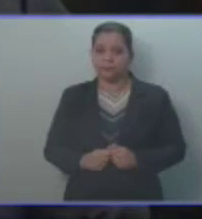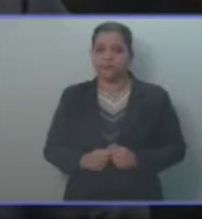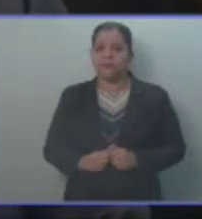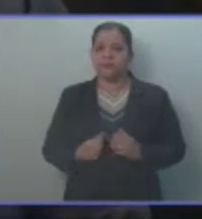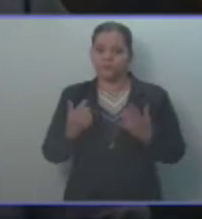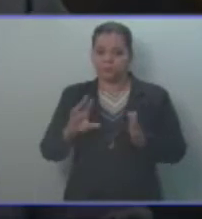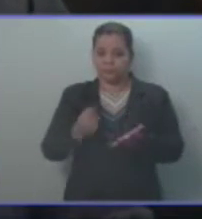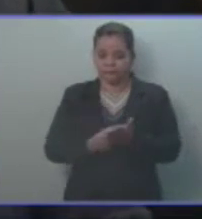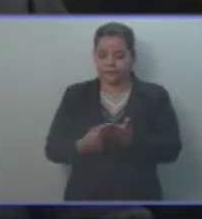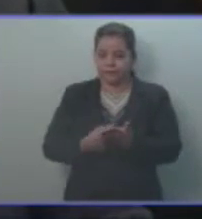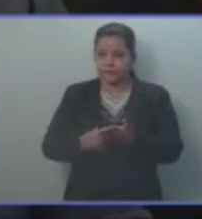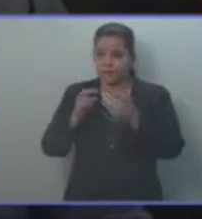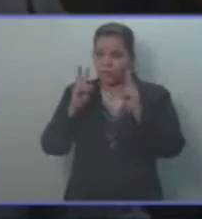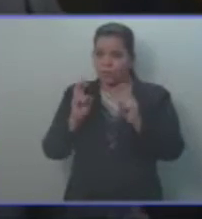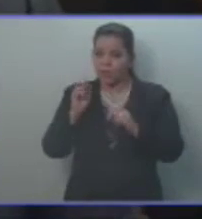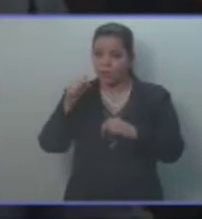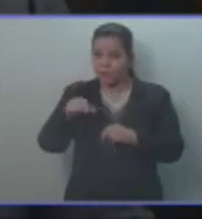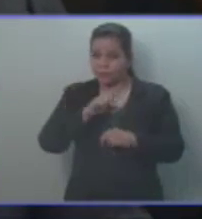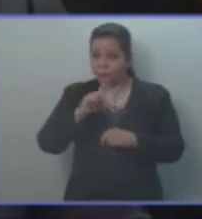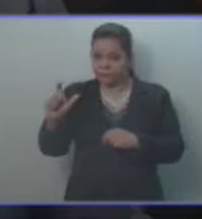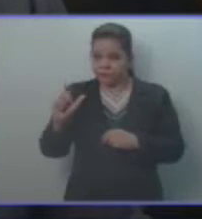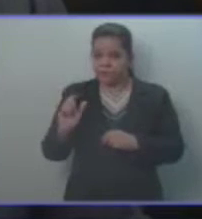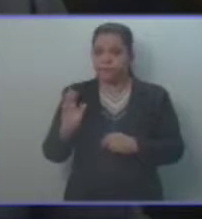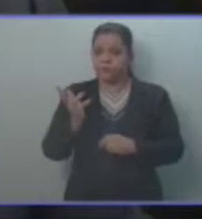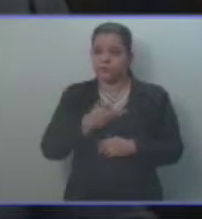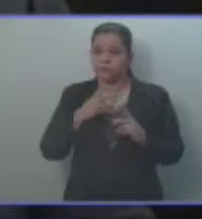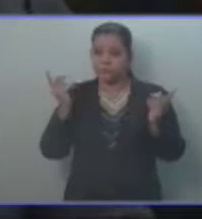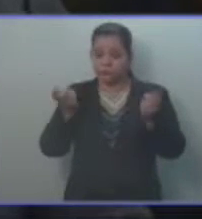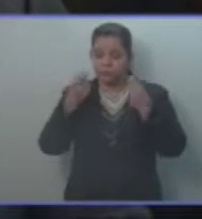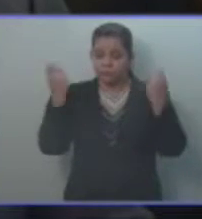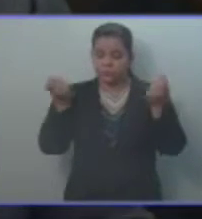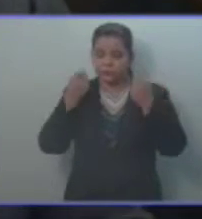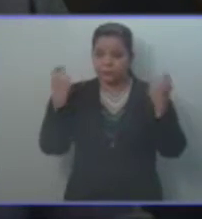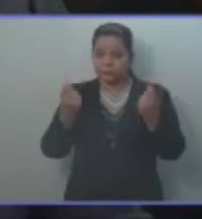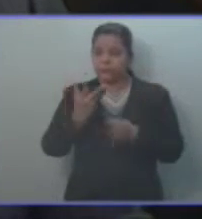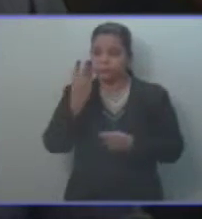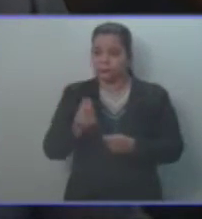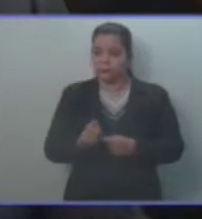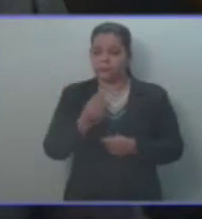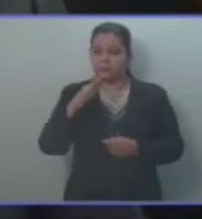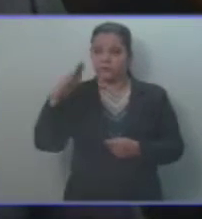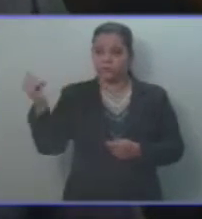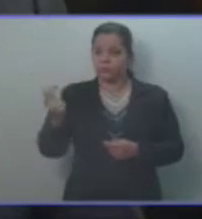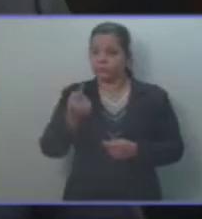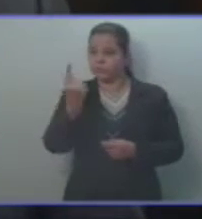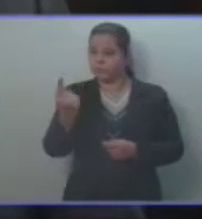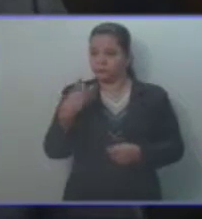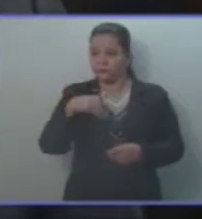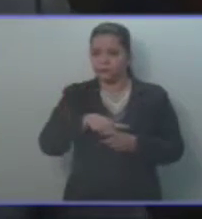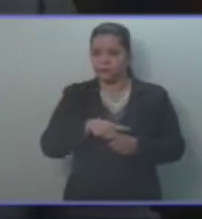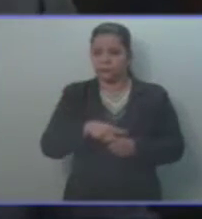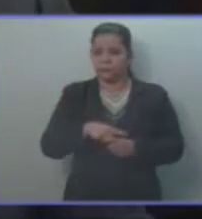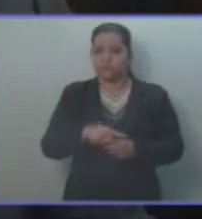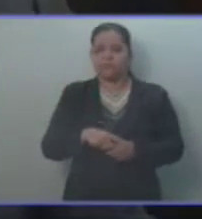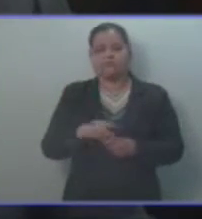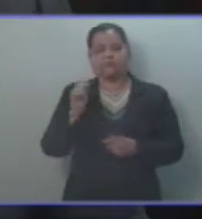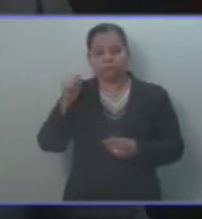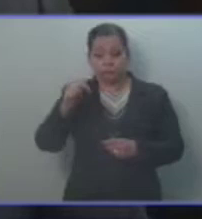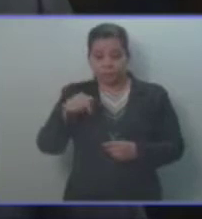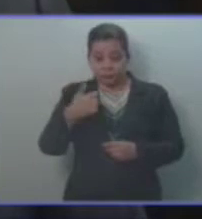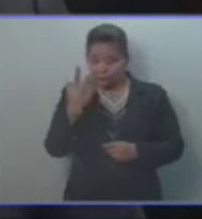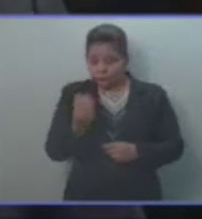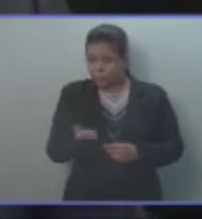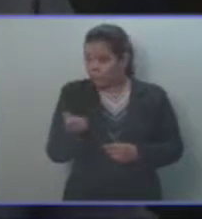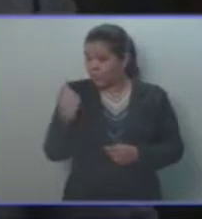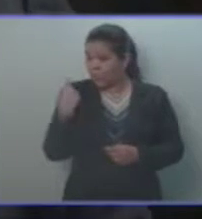discutir este tema en esta semana que estamos celebrando el Día Nacional de la Persona con Discapacidad. Nada menos este día, hace